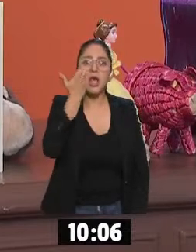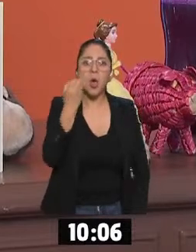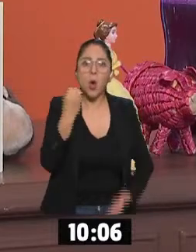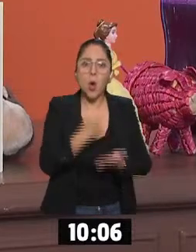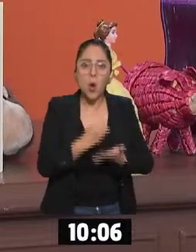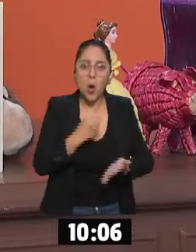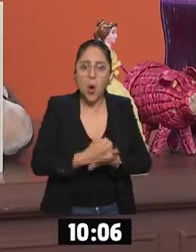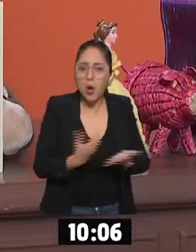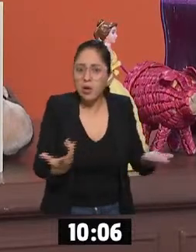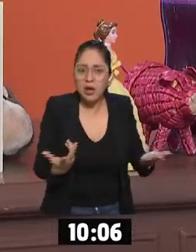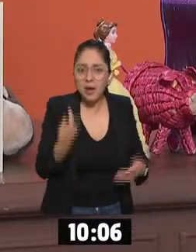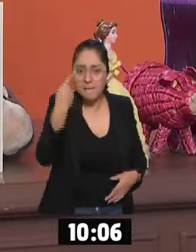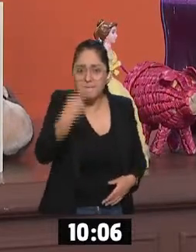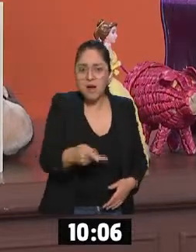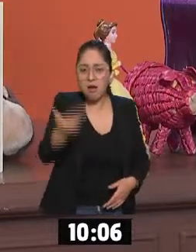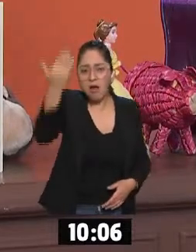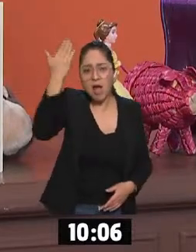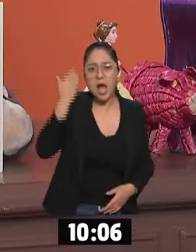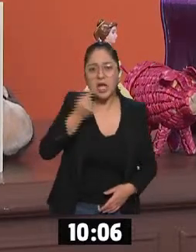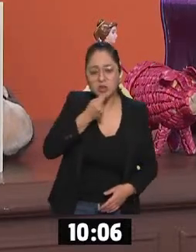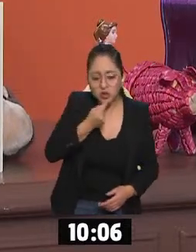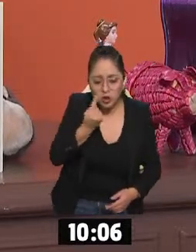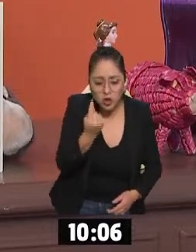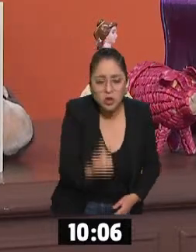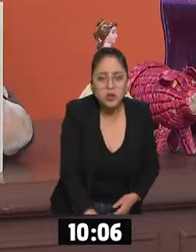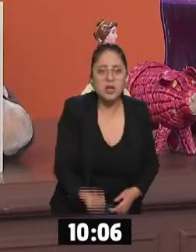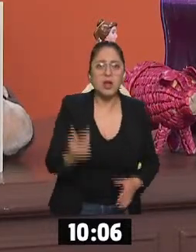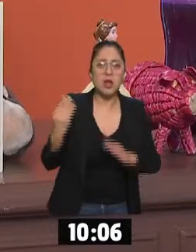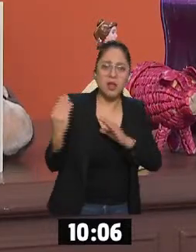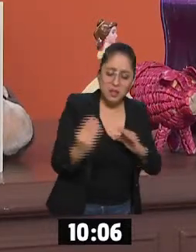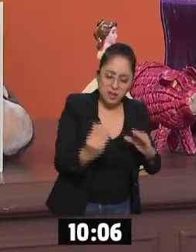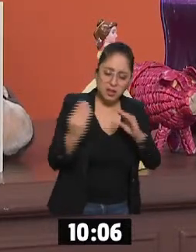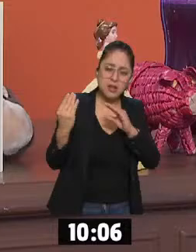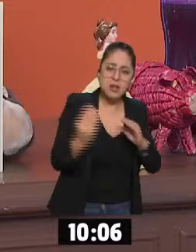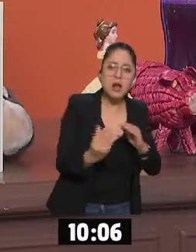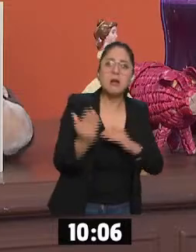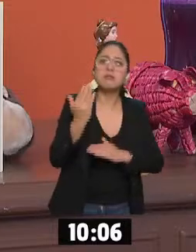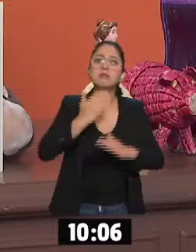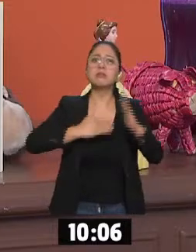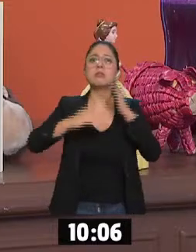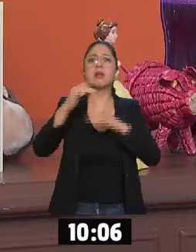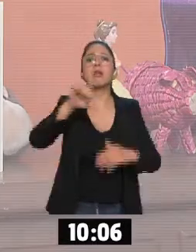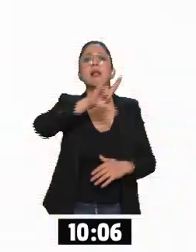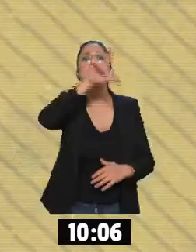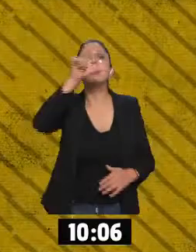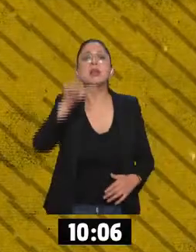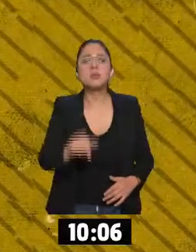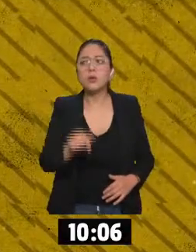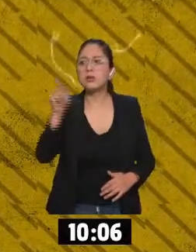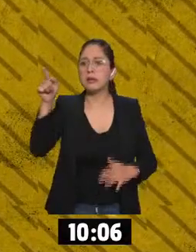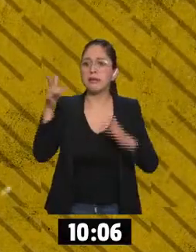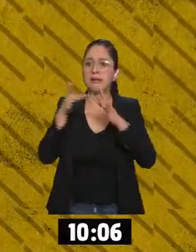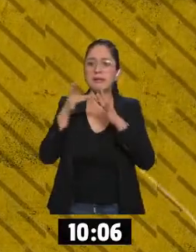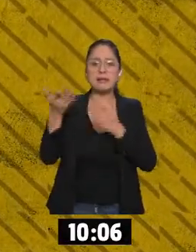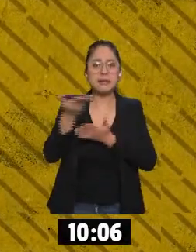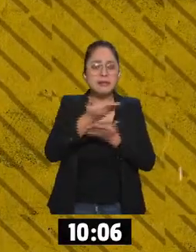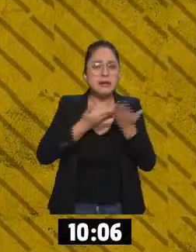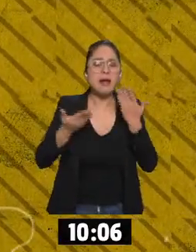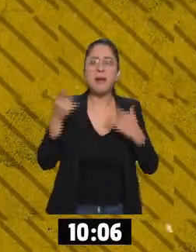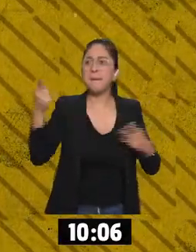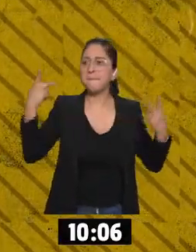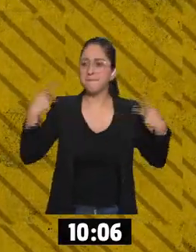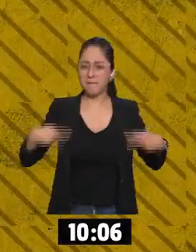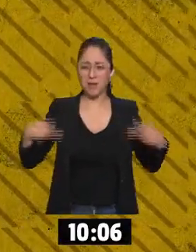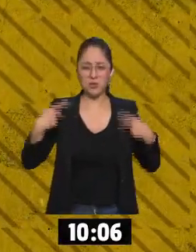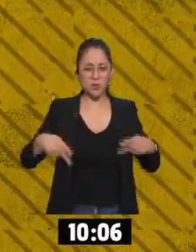en nuestras casas con los niños hasta un caso como esto. Y además la exposición que hay, como dices, por redes, las expectativas del mundo,